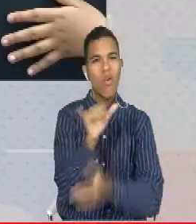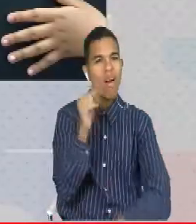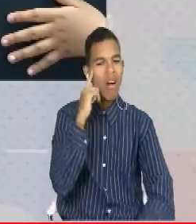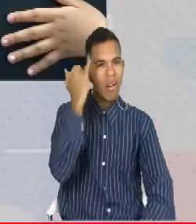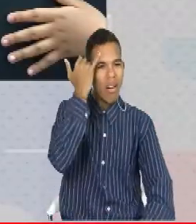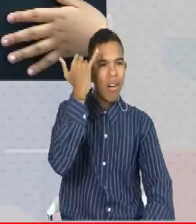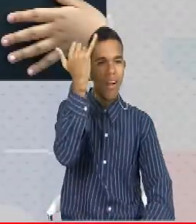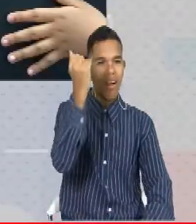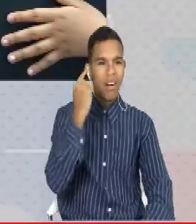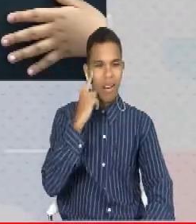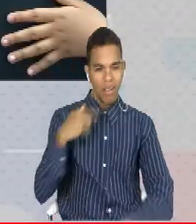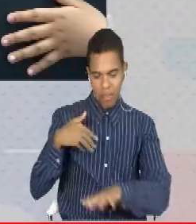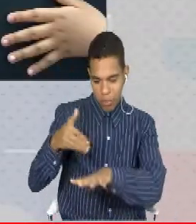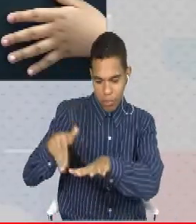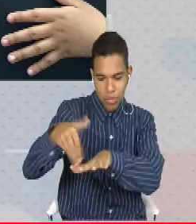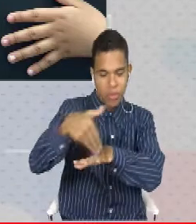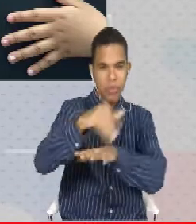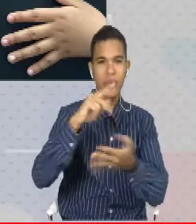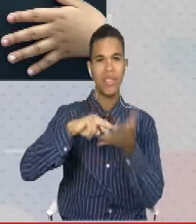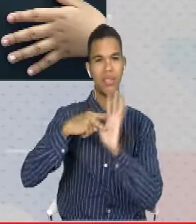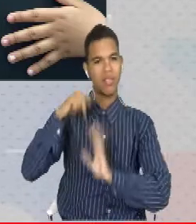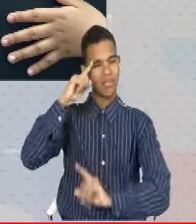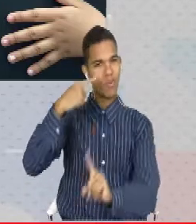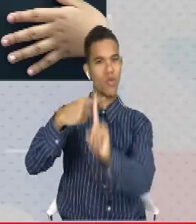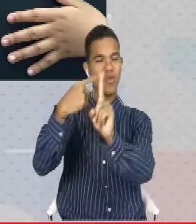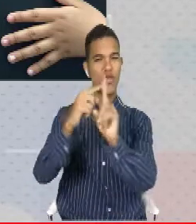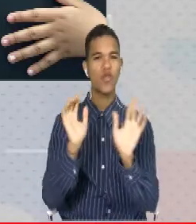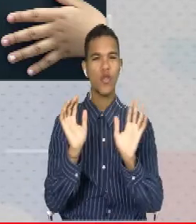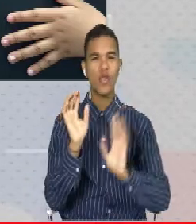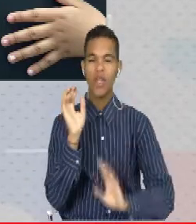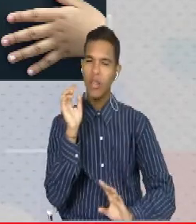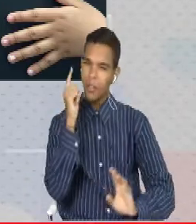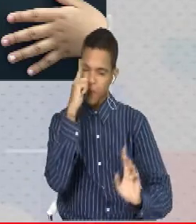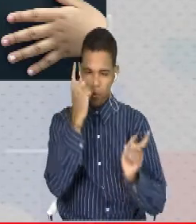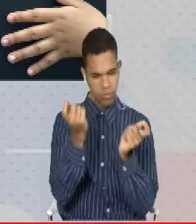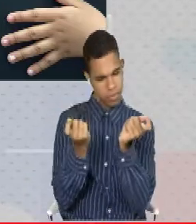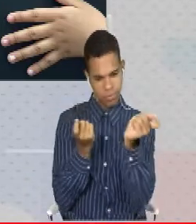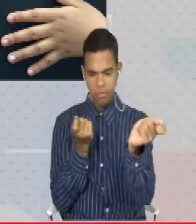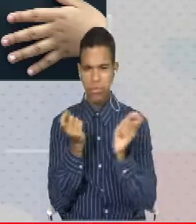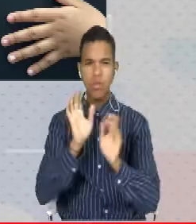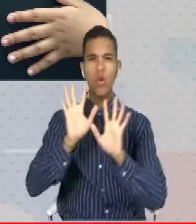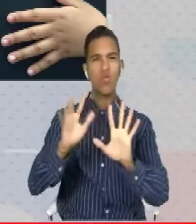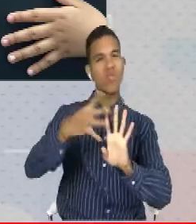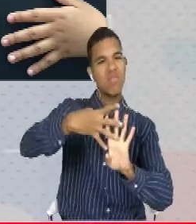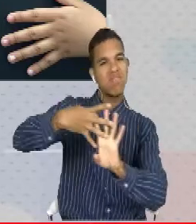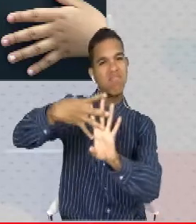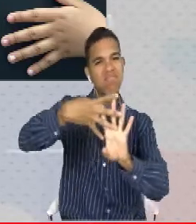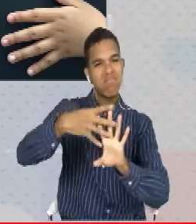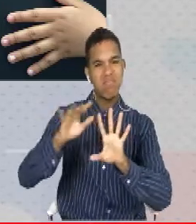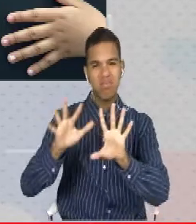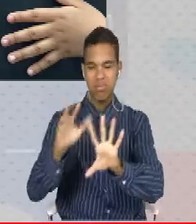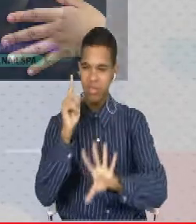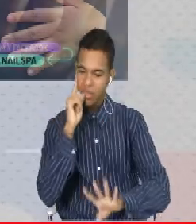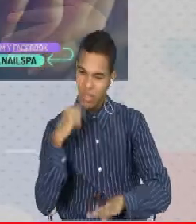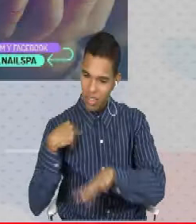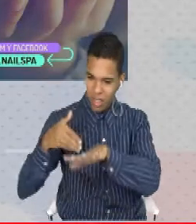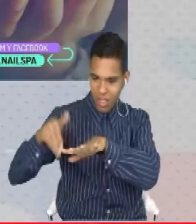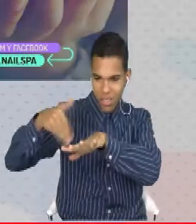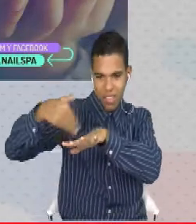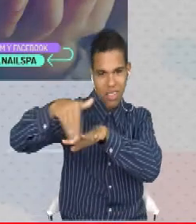realmente tenga como un efecto positivo? Y nos pusimos a mirar de pronto los formatos que manejan en la ciudad sobre el arreglo de